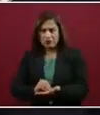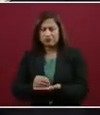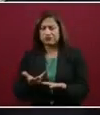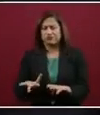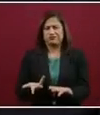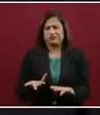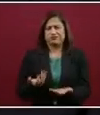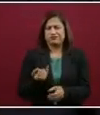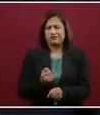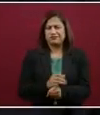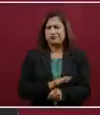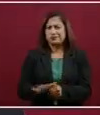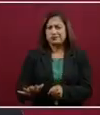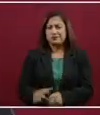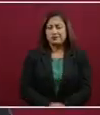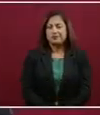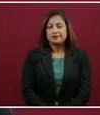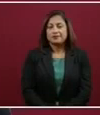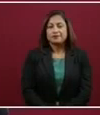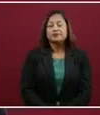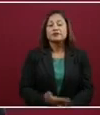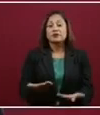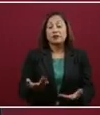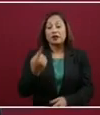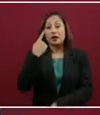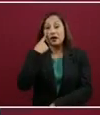además nos perjudicó?